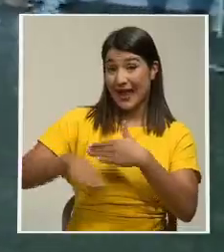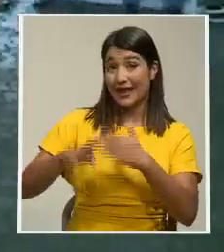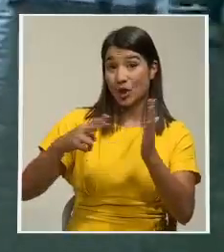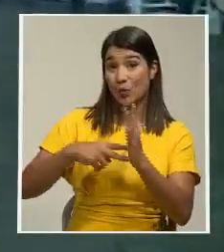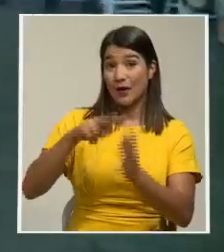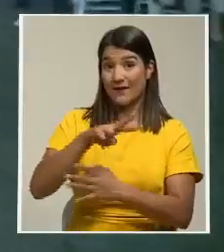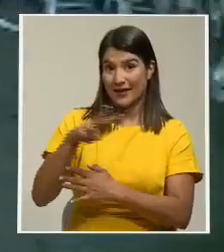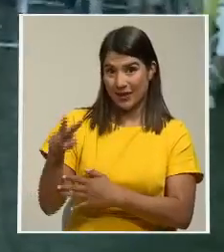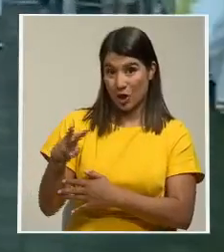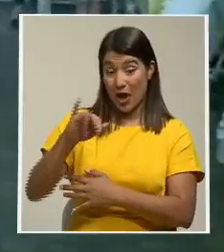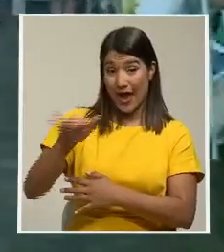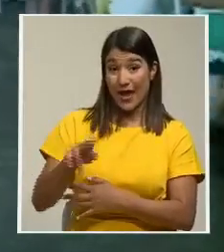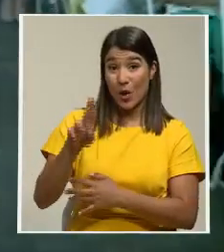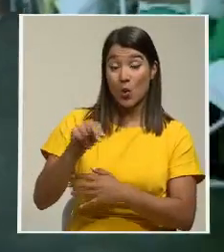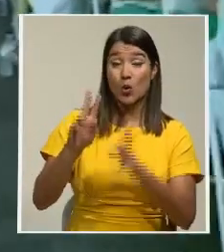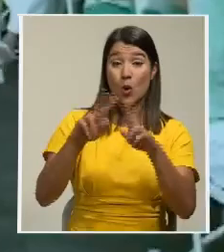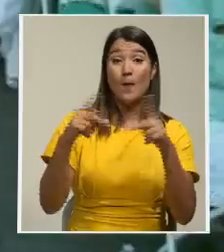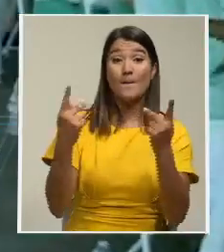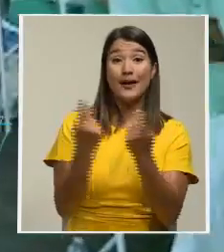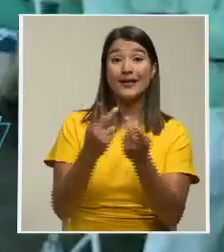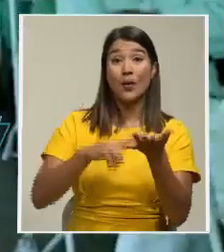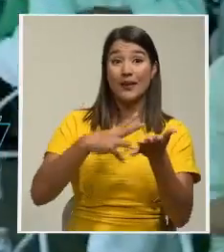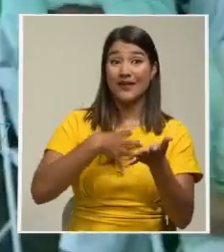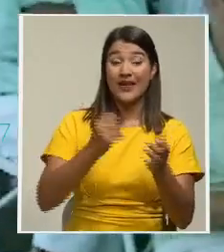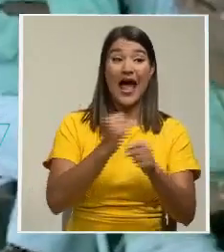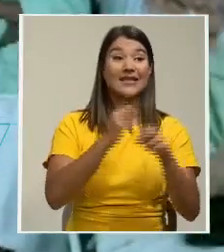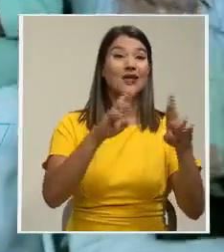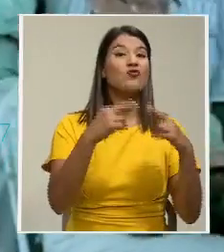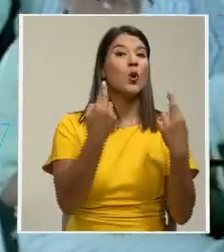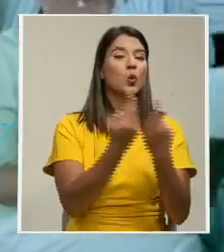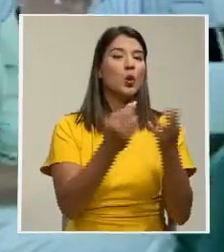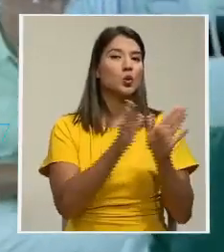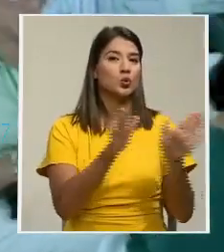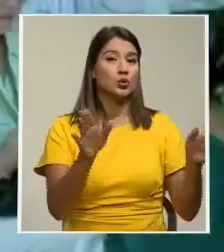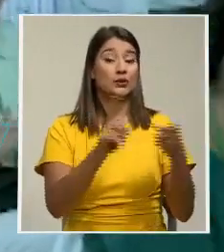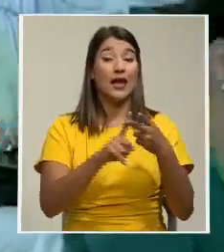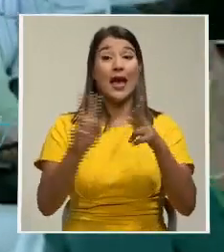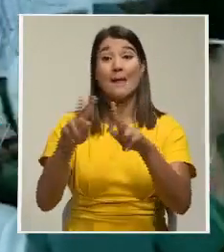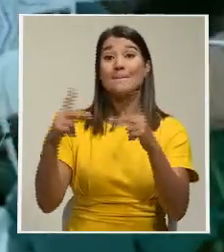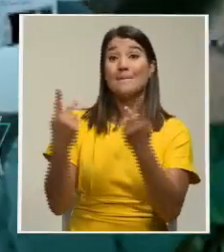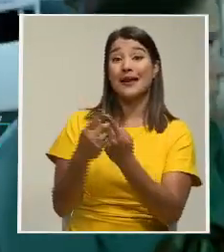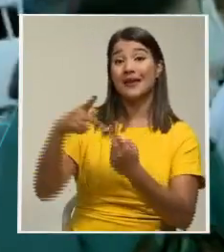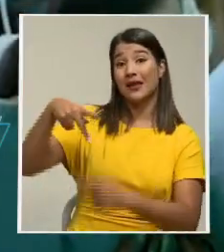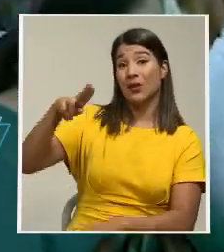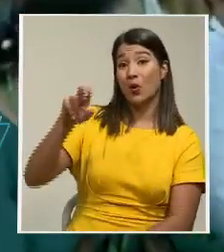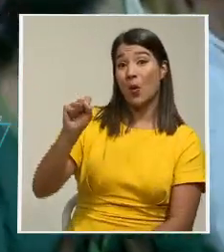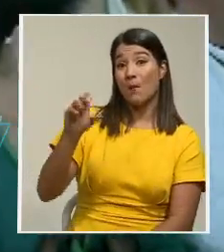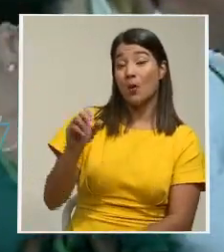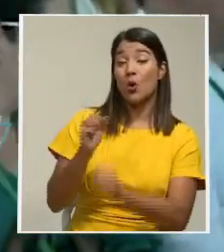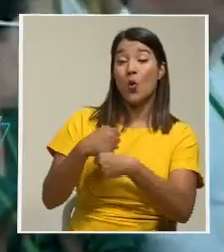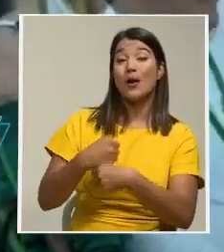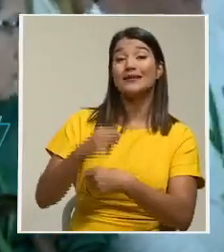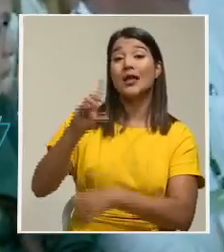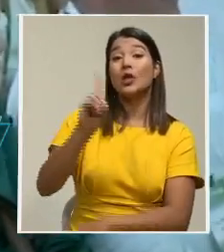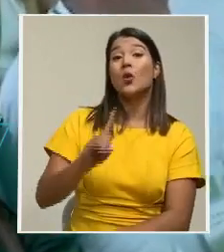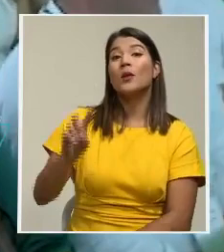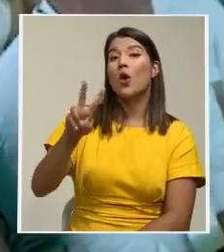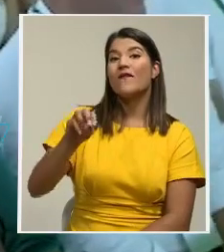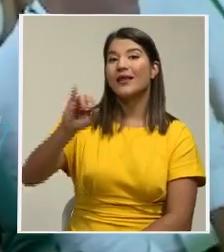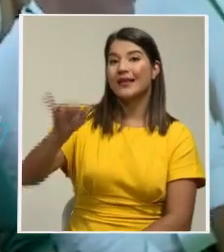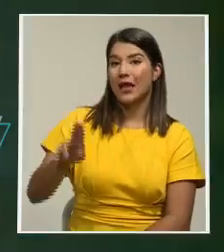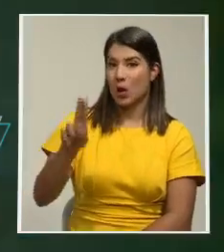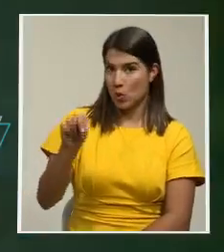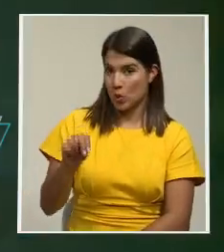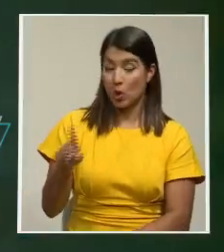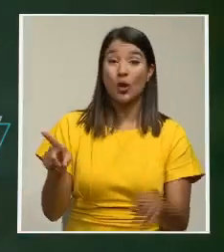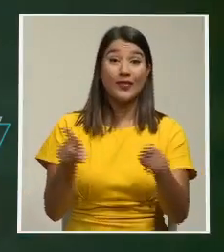Partido Liberación Nacional realizará su convención abierta, mientras que el Partido Unidad Social Cristiana lo hará el domingo 20 de junio de la misma manera. Por